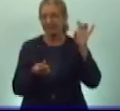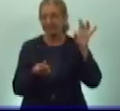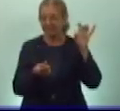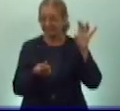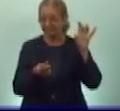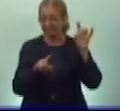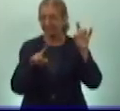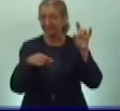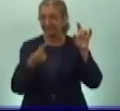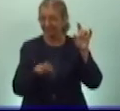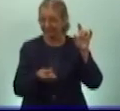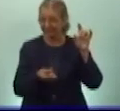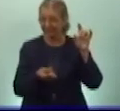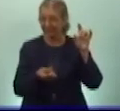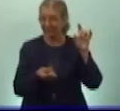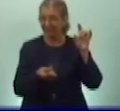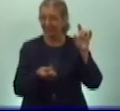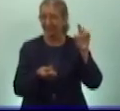15,